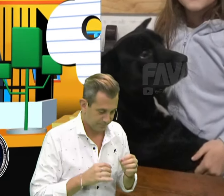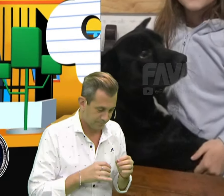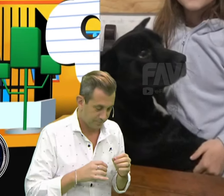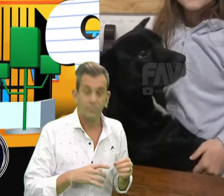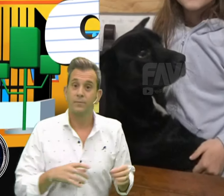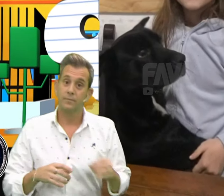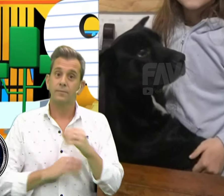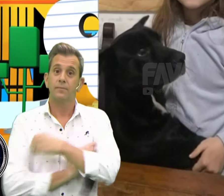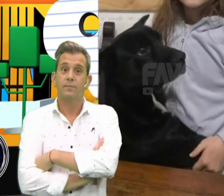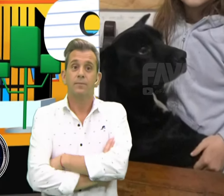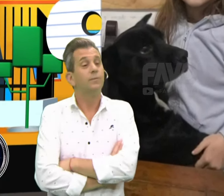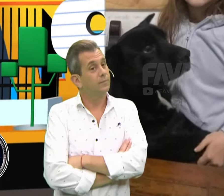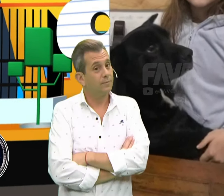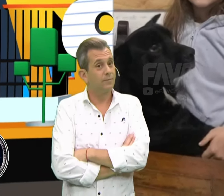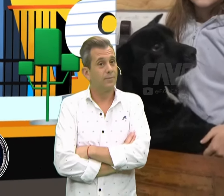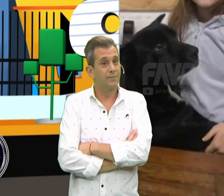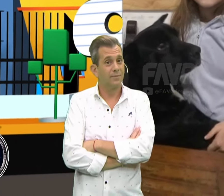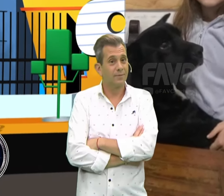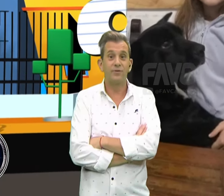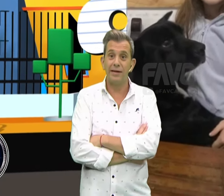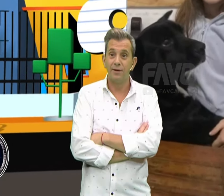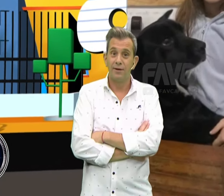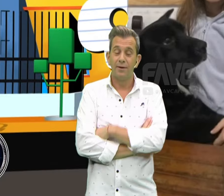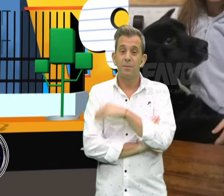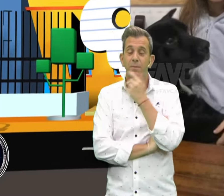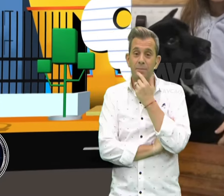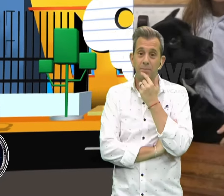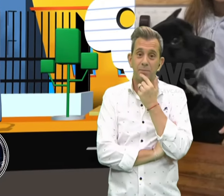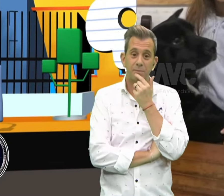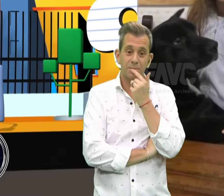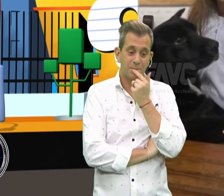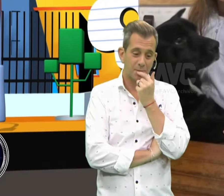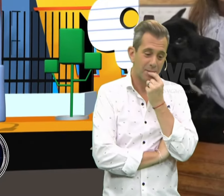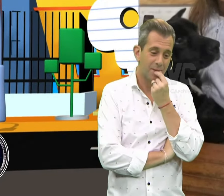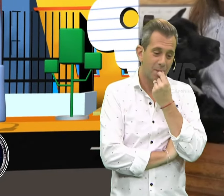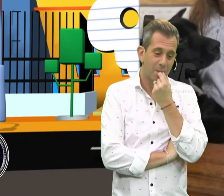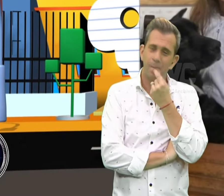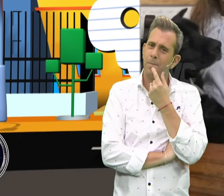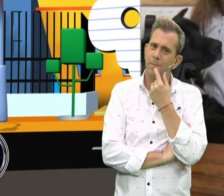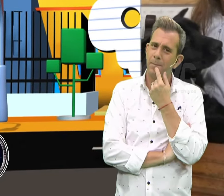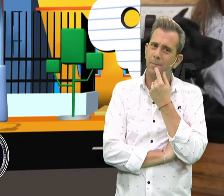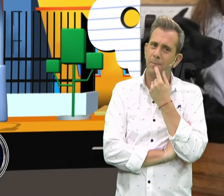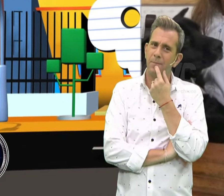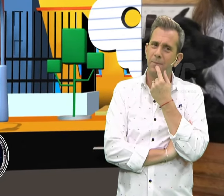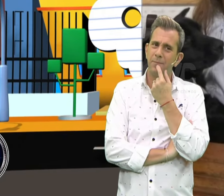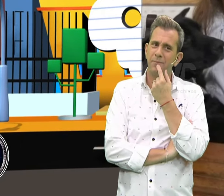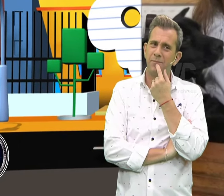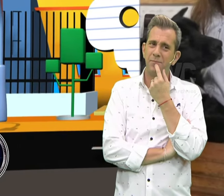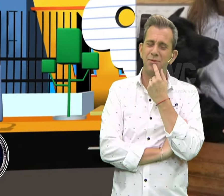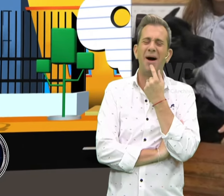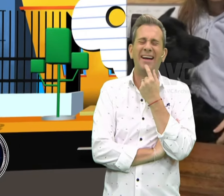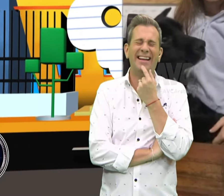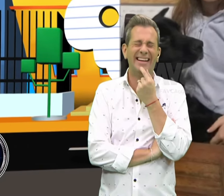sí. Ayer la escuché a mi tía hablando con una amiga de ella y le estaba preguntando si sabía cómo volver loco a un hombre en la